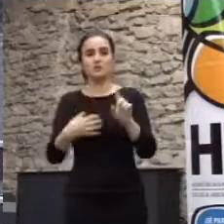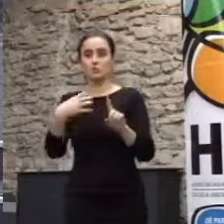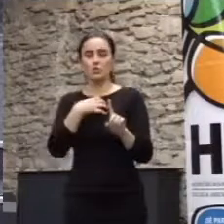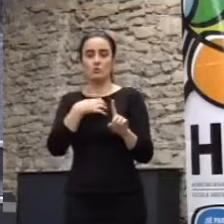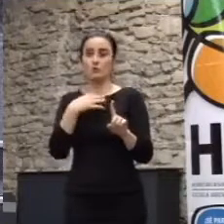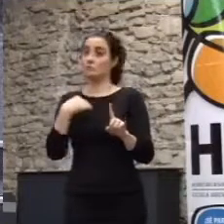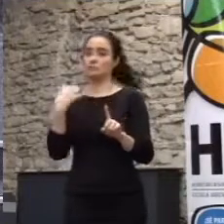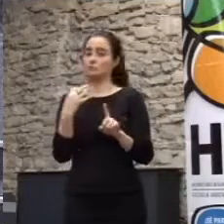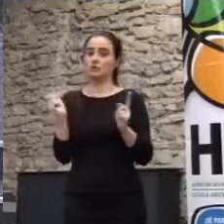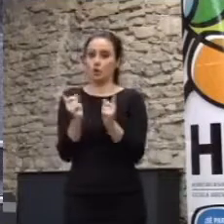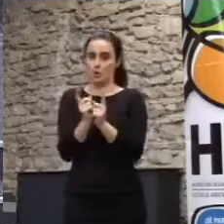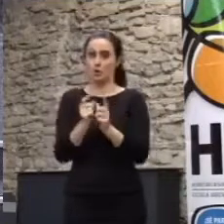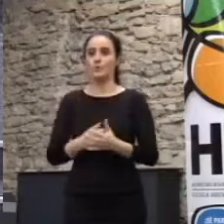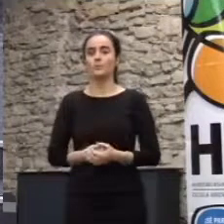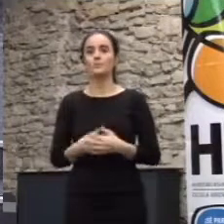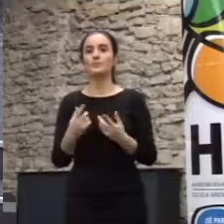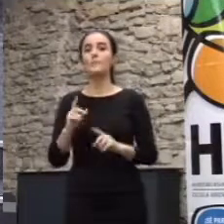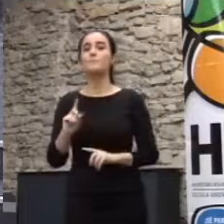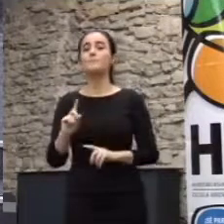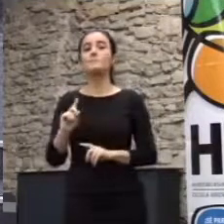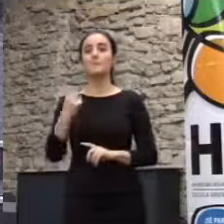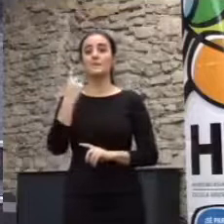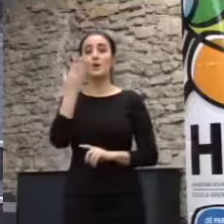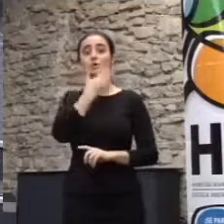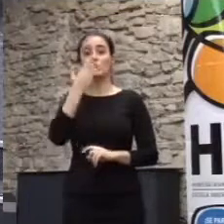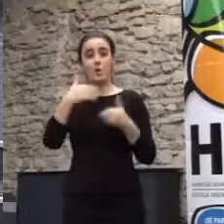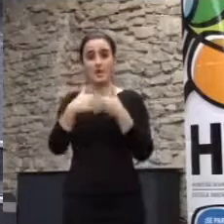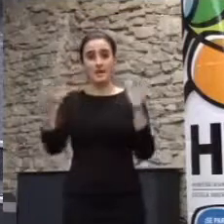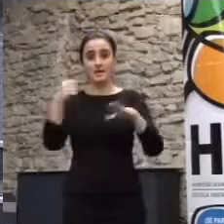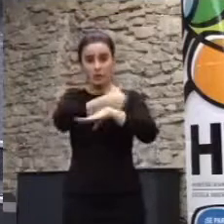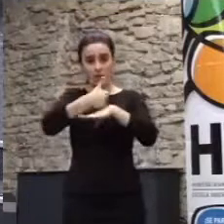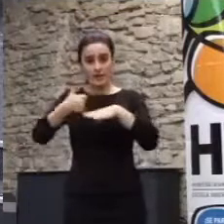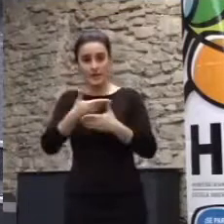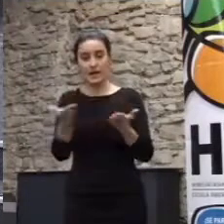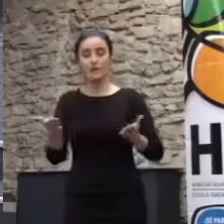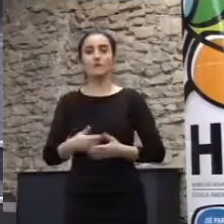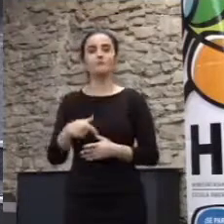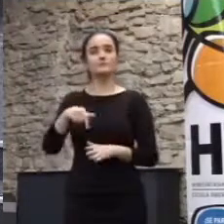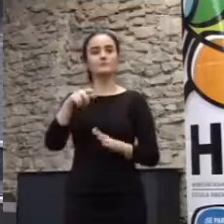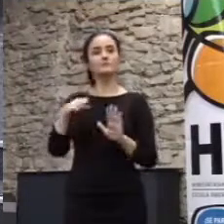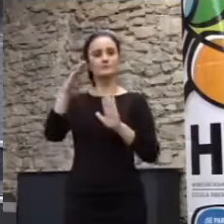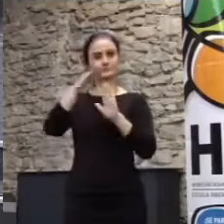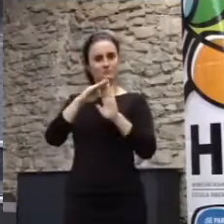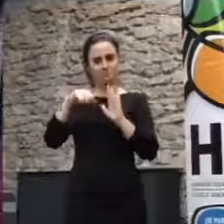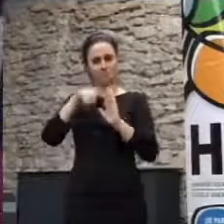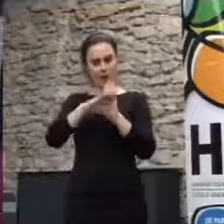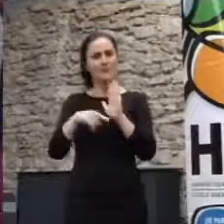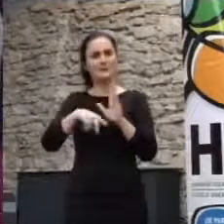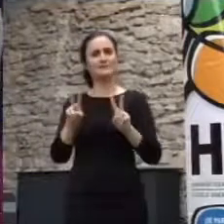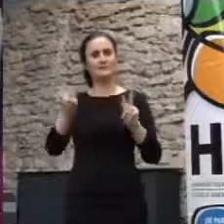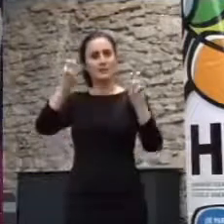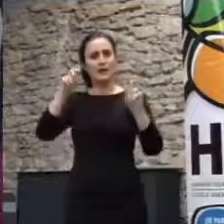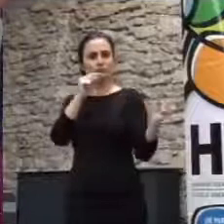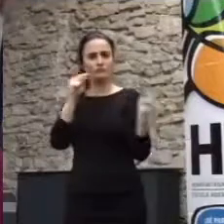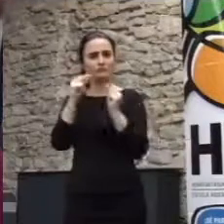necesariamente corta. Lo primero, la escuela abierta a la ciudadanía, que bueno, que ha planteado este tema de debate, que es interesante, pero el problema que